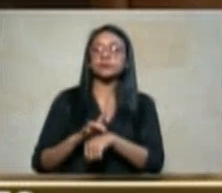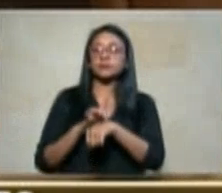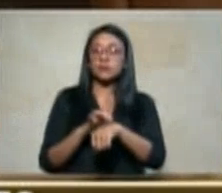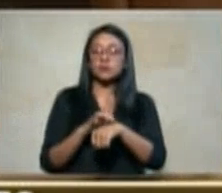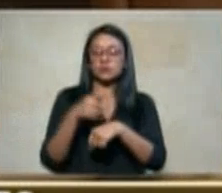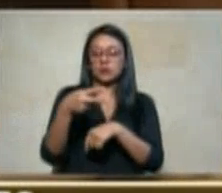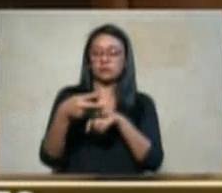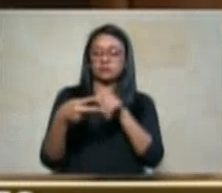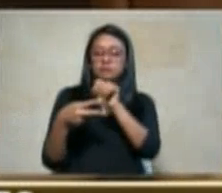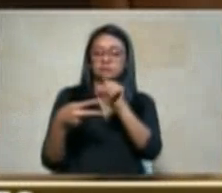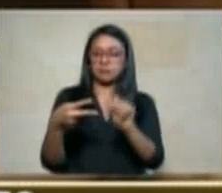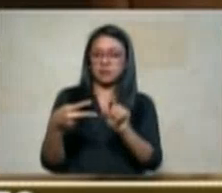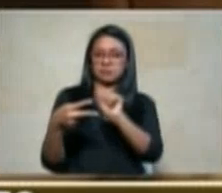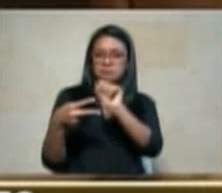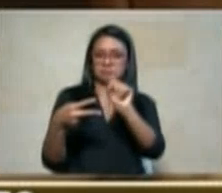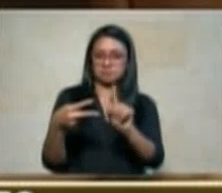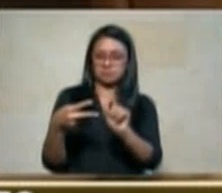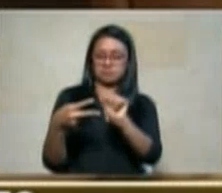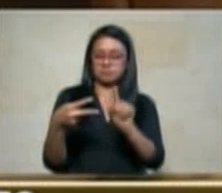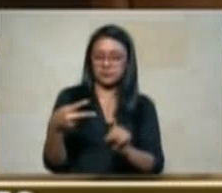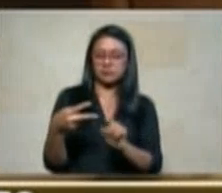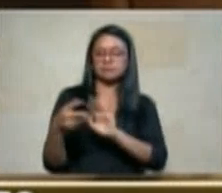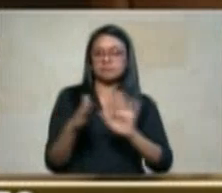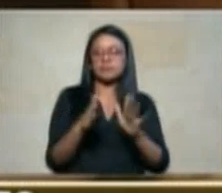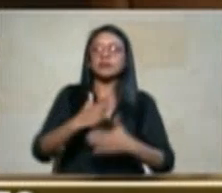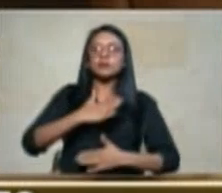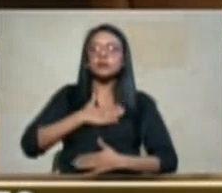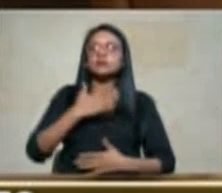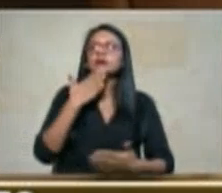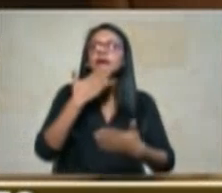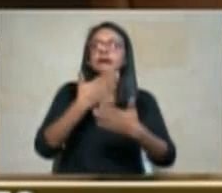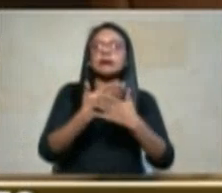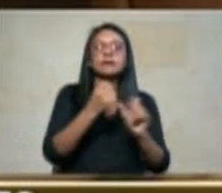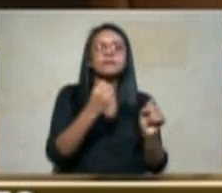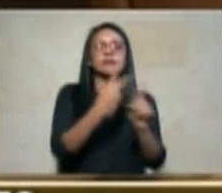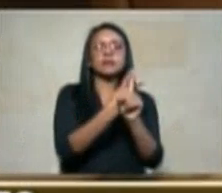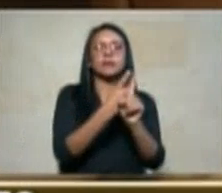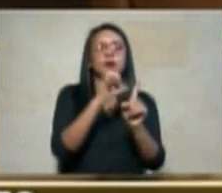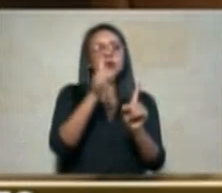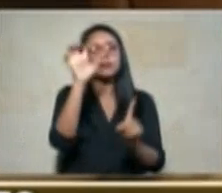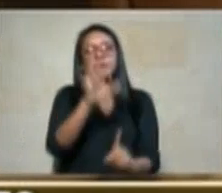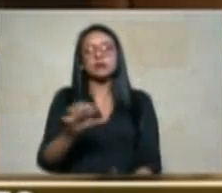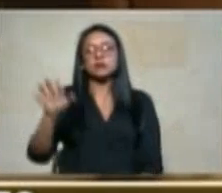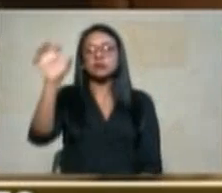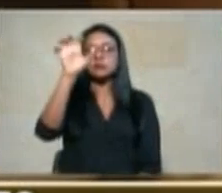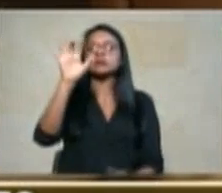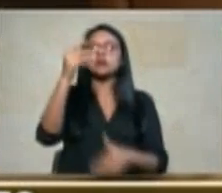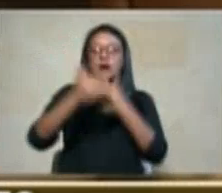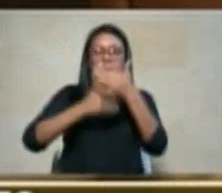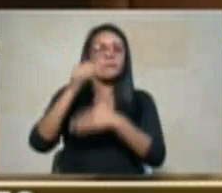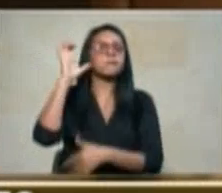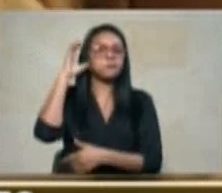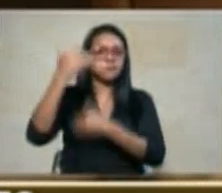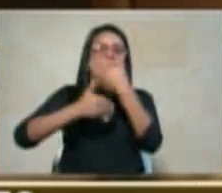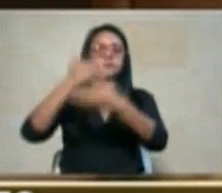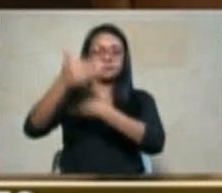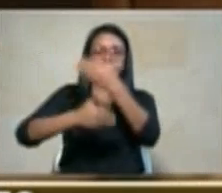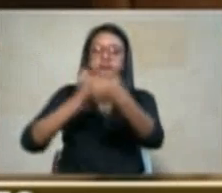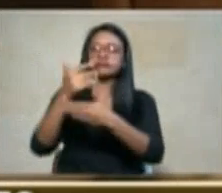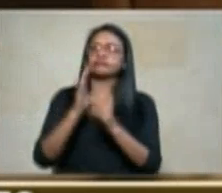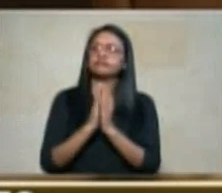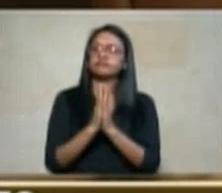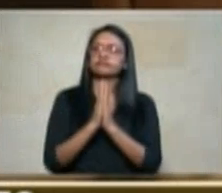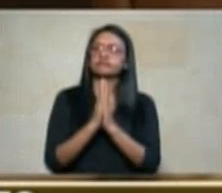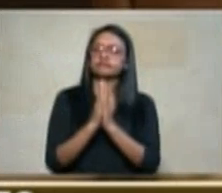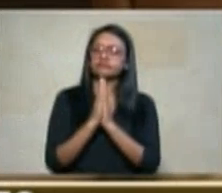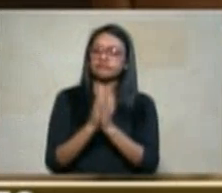estas dos preguntas. Por mi parte, agradecer en nombre de las víctimas en el exterior a quienes ya se les ha iniciado un proceso y pedirles